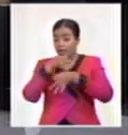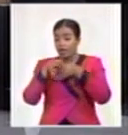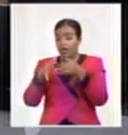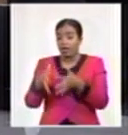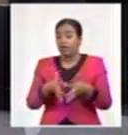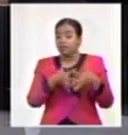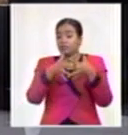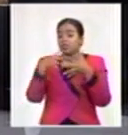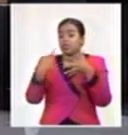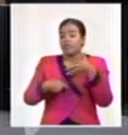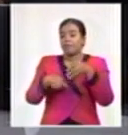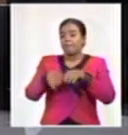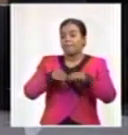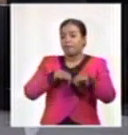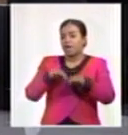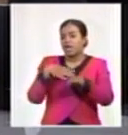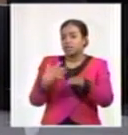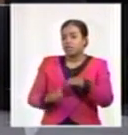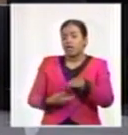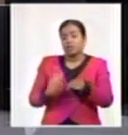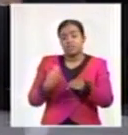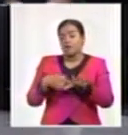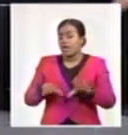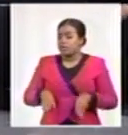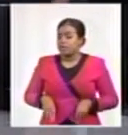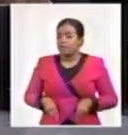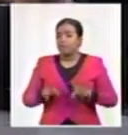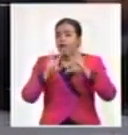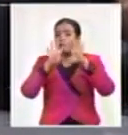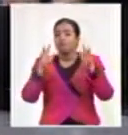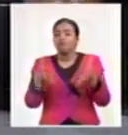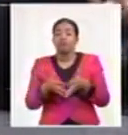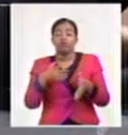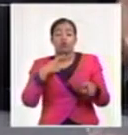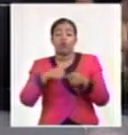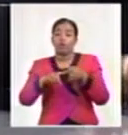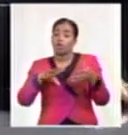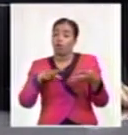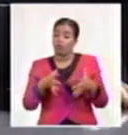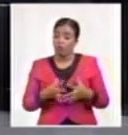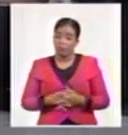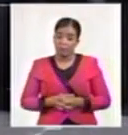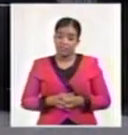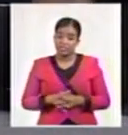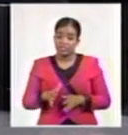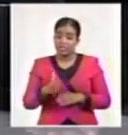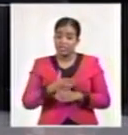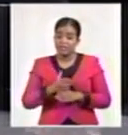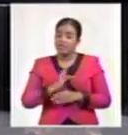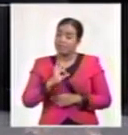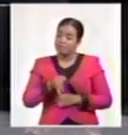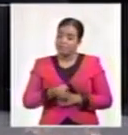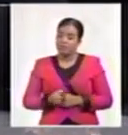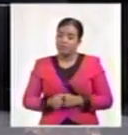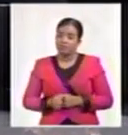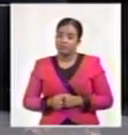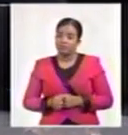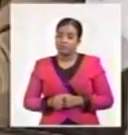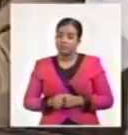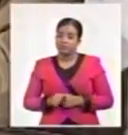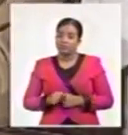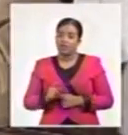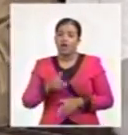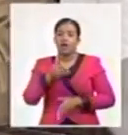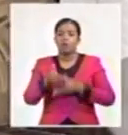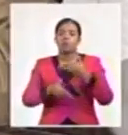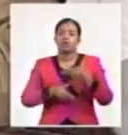debe prepararse o aceptar vivir en un mundo post-occidental, de alguna manera significa eso. Pero bueno, es un proceso de declinación. Yo digo que